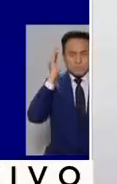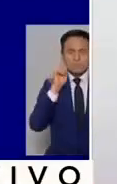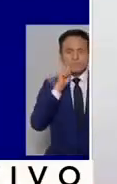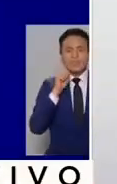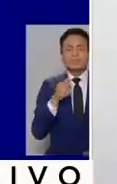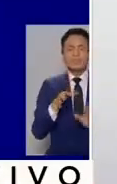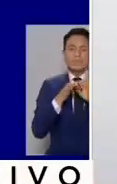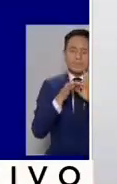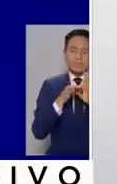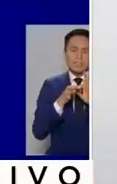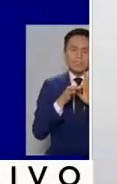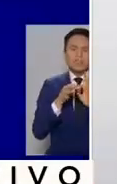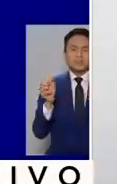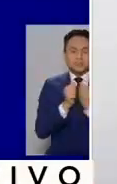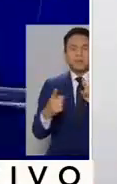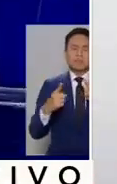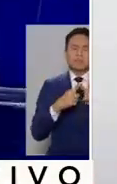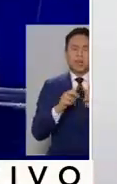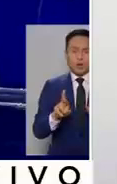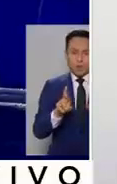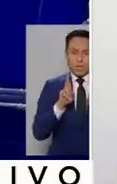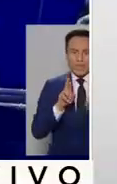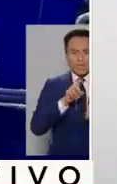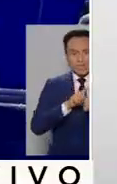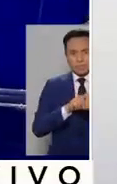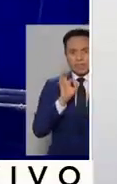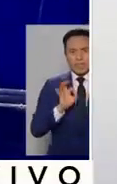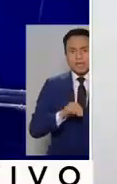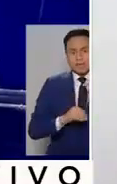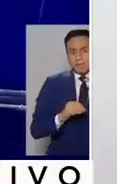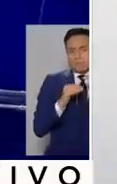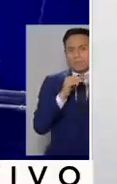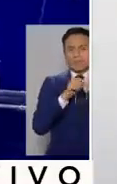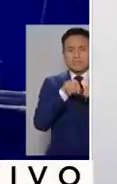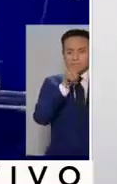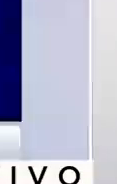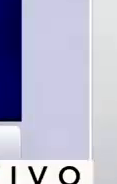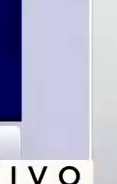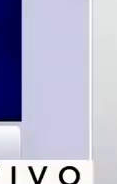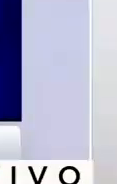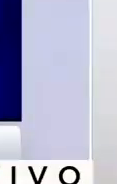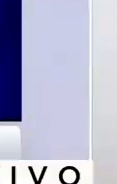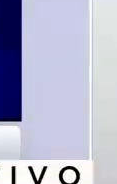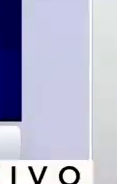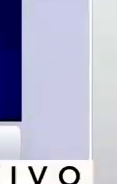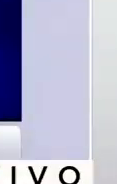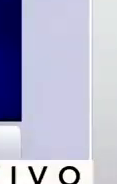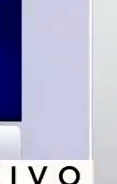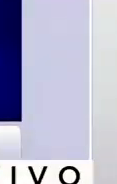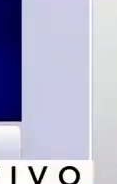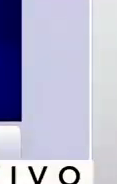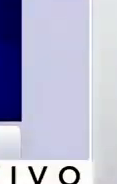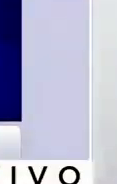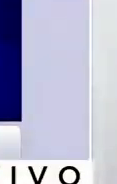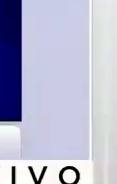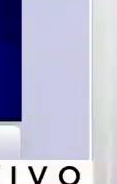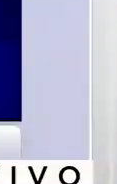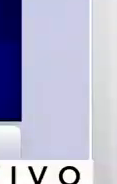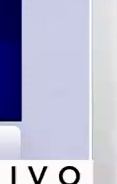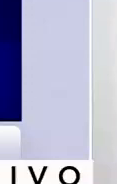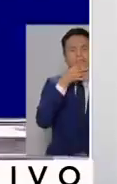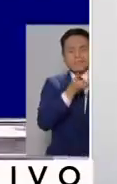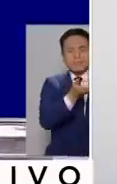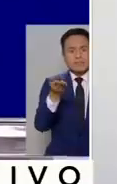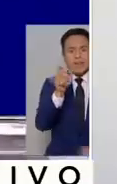económica, también con su programa de gobierno, por ejemplo, lo que tenía relación con las termoeléctricas. Ya lo estuvimos conversando más adelante en